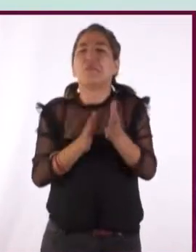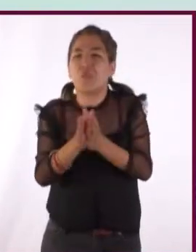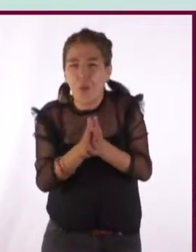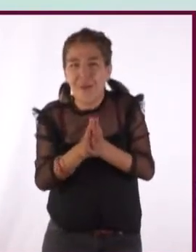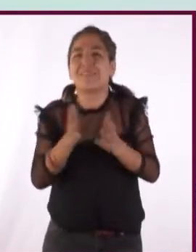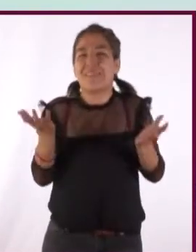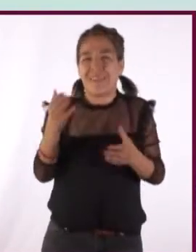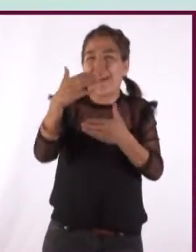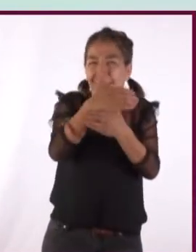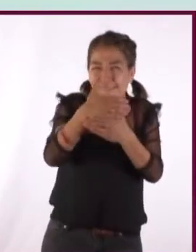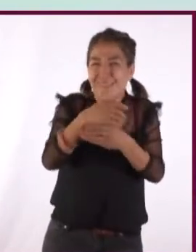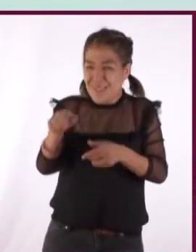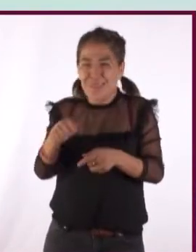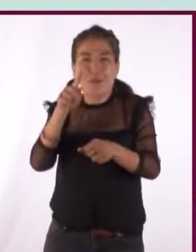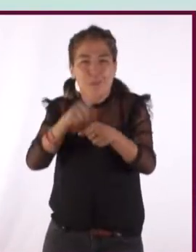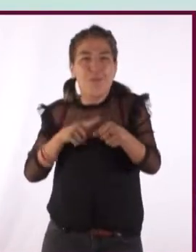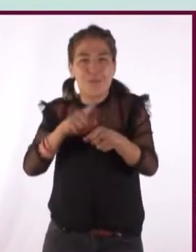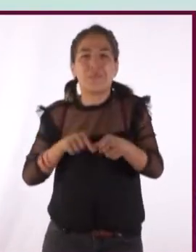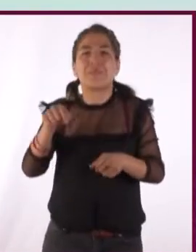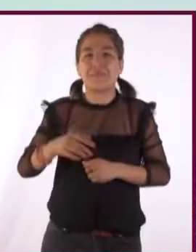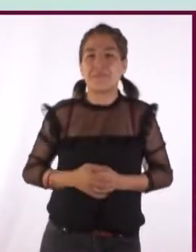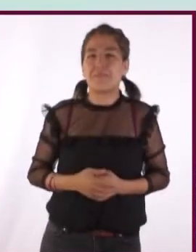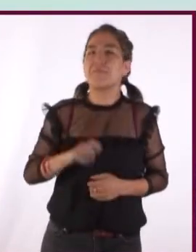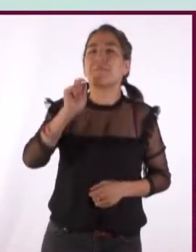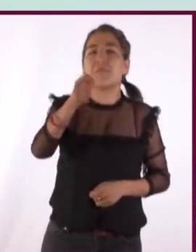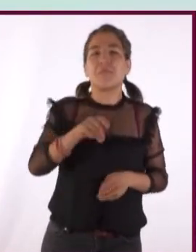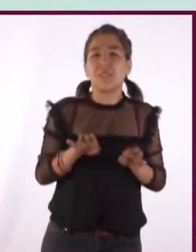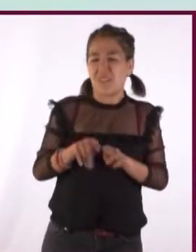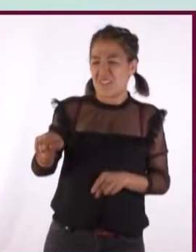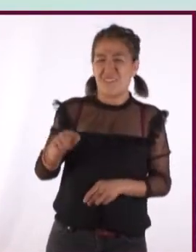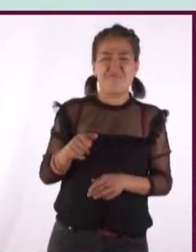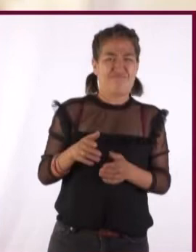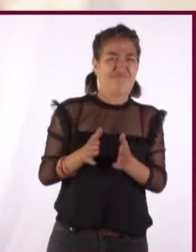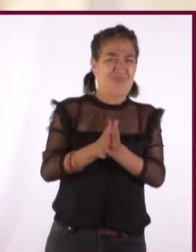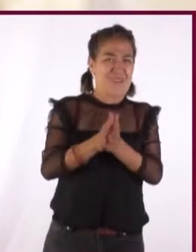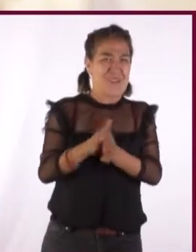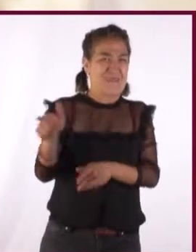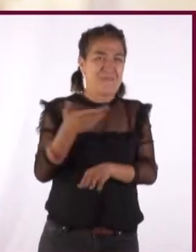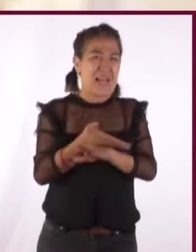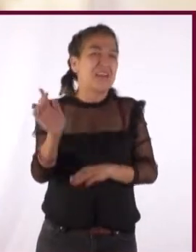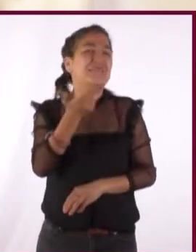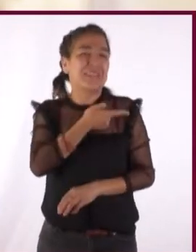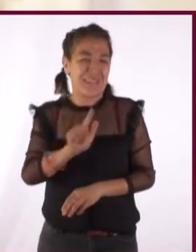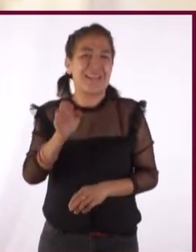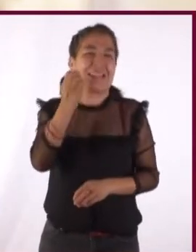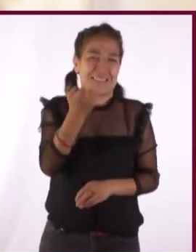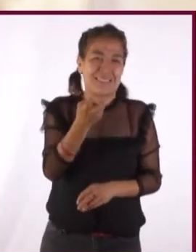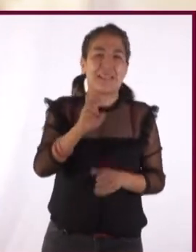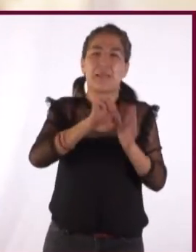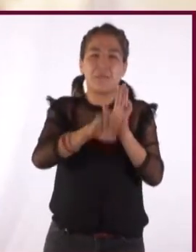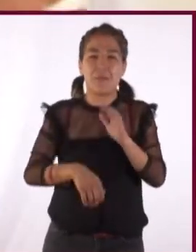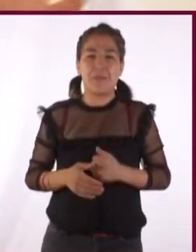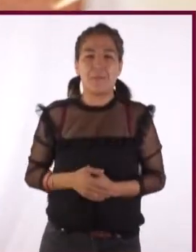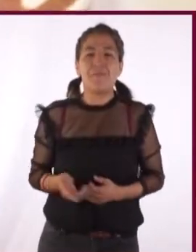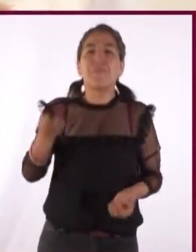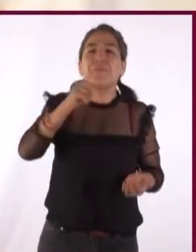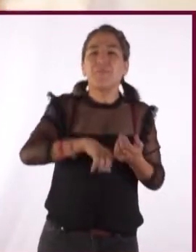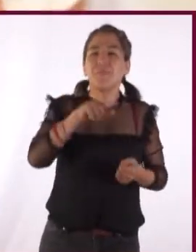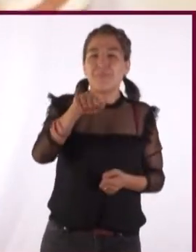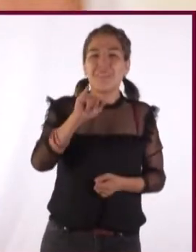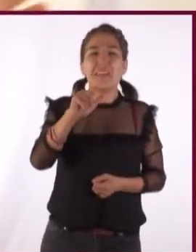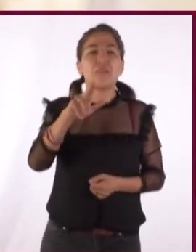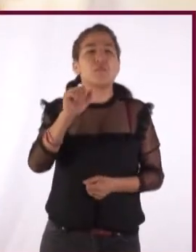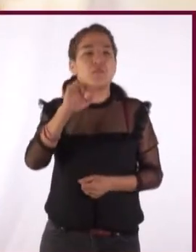hacen de color chocolate porque si no, influye hasta en el gusto. Bueno, sabemos que el campo de las ilusiones ópticas es